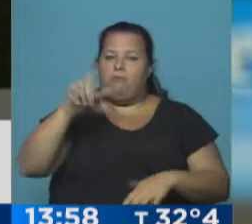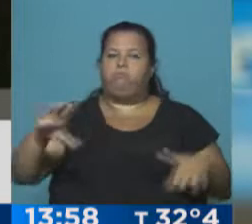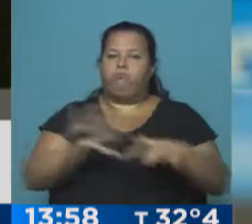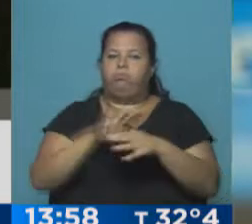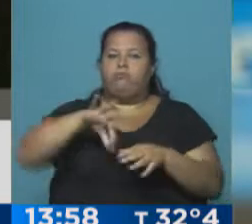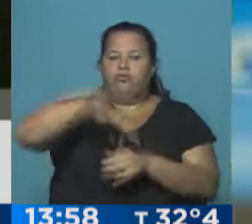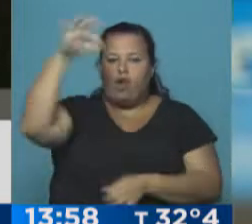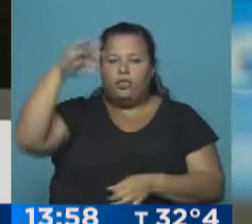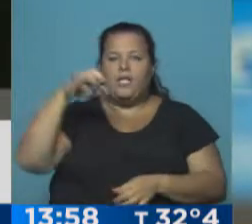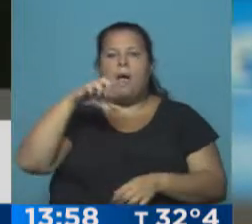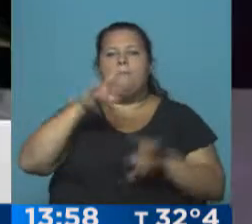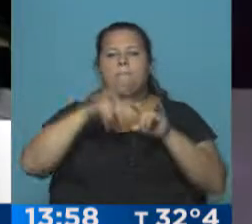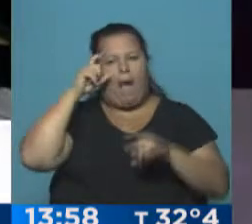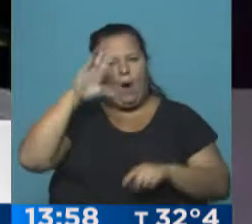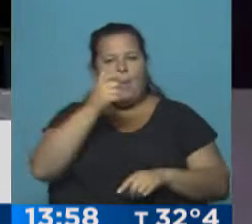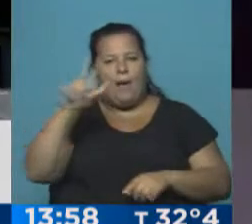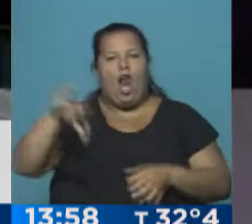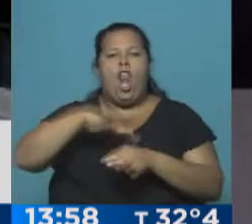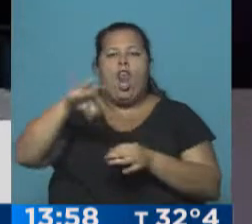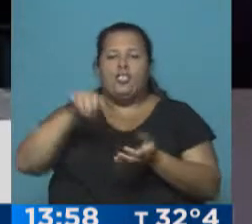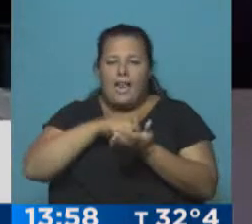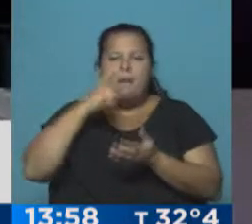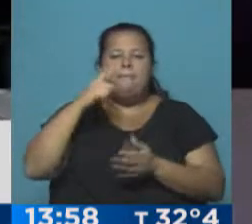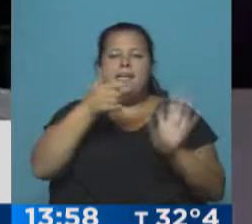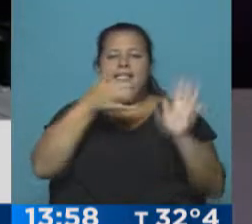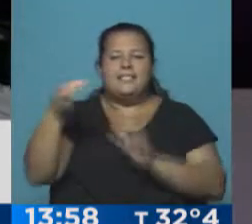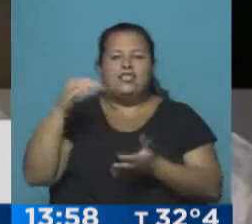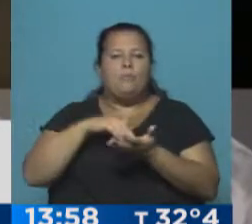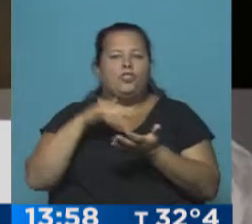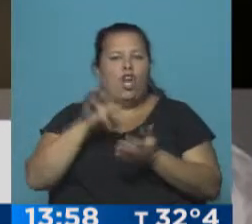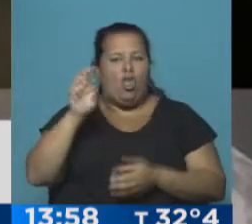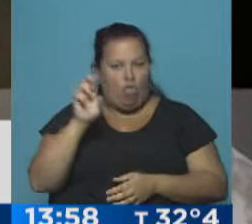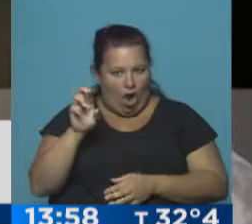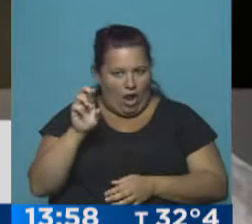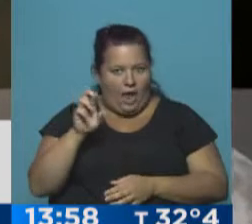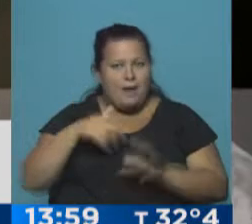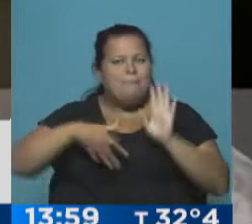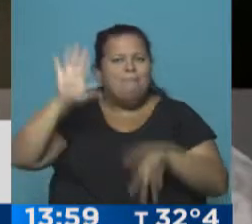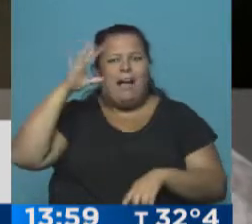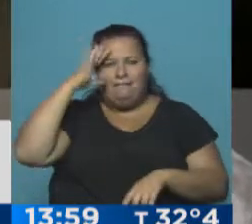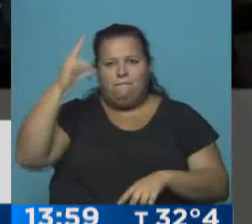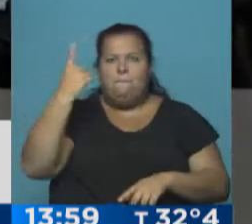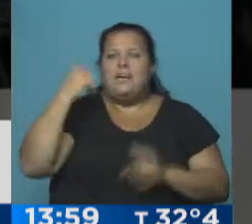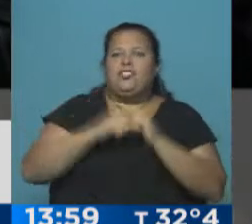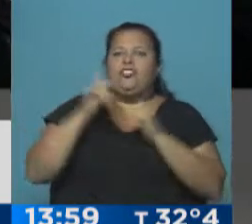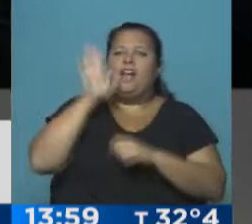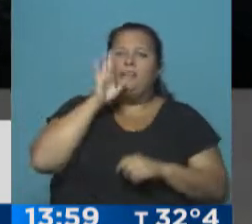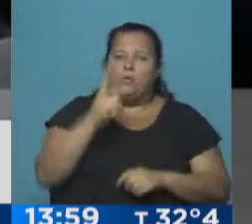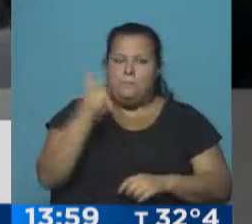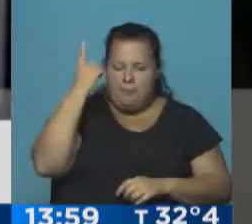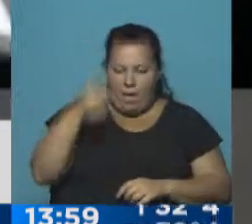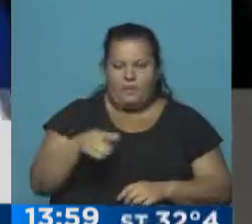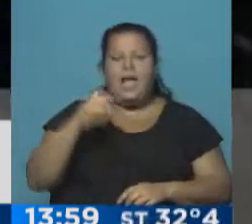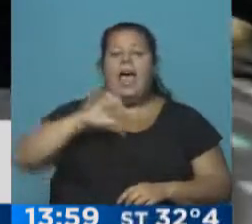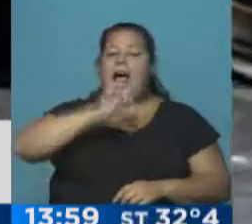números del sorteo del Powerball, la lotería que entregó 1.600 millones de dólares, el mayor premio de la historia de Estados Unidos.